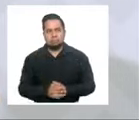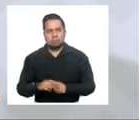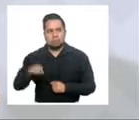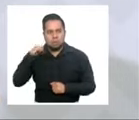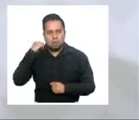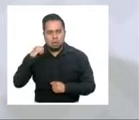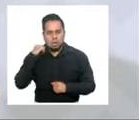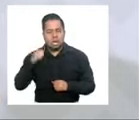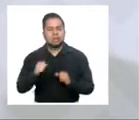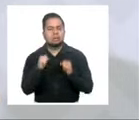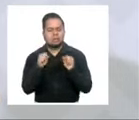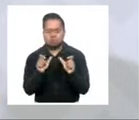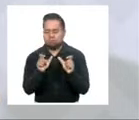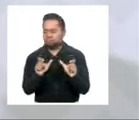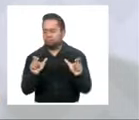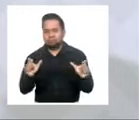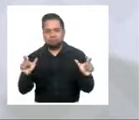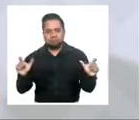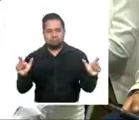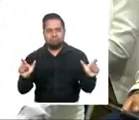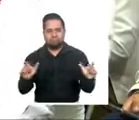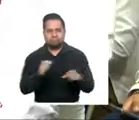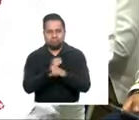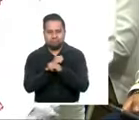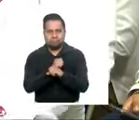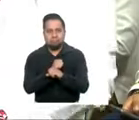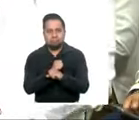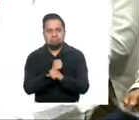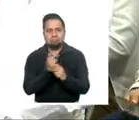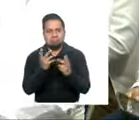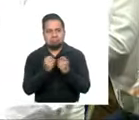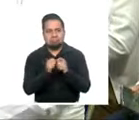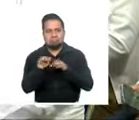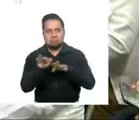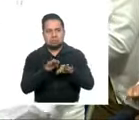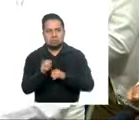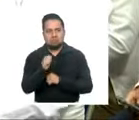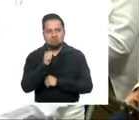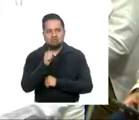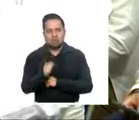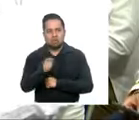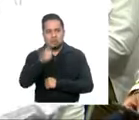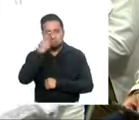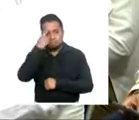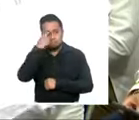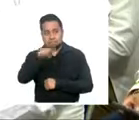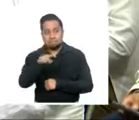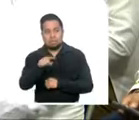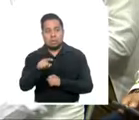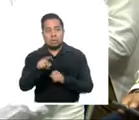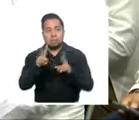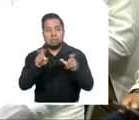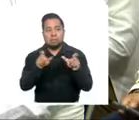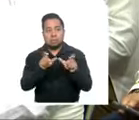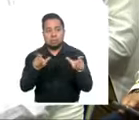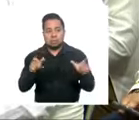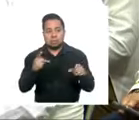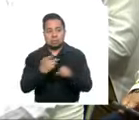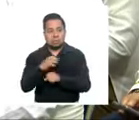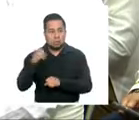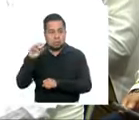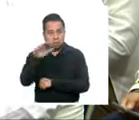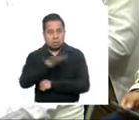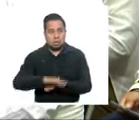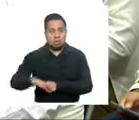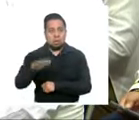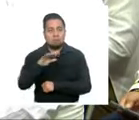Oaxaca es seguro. Estamos trabajando muy fuerte para que la seguridad en Oaxaca